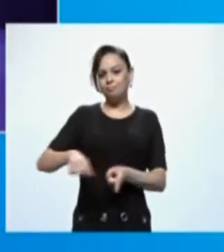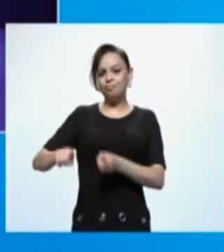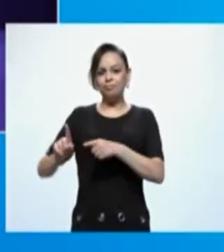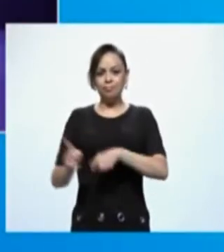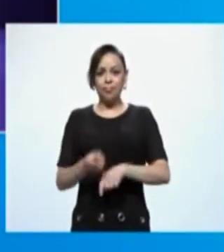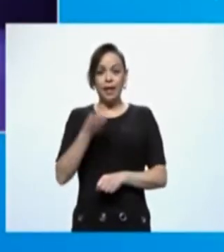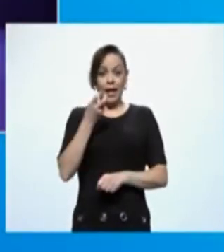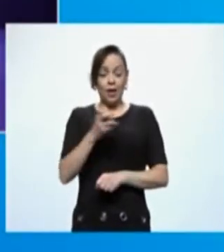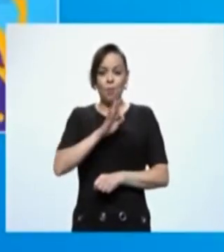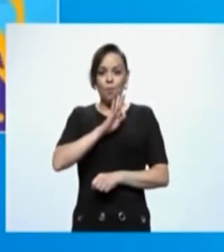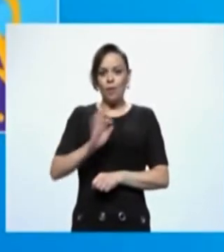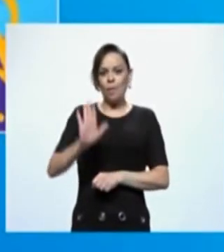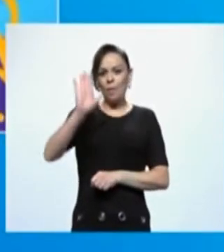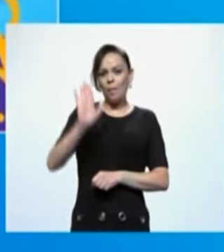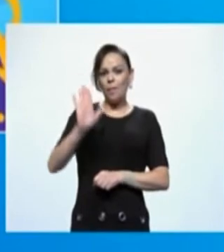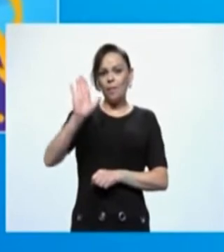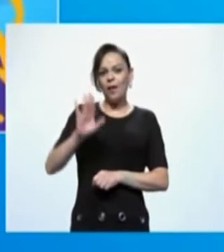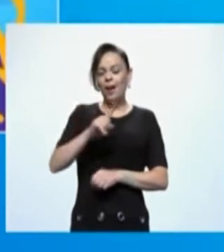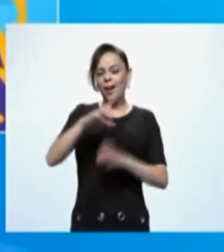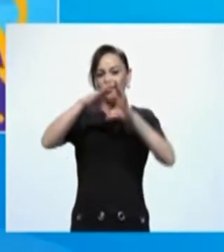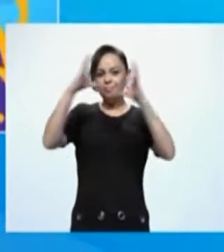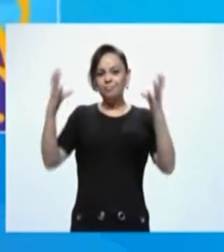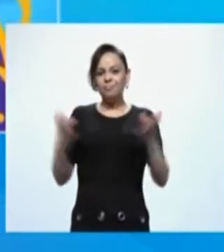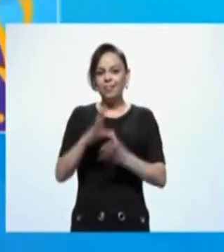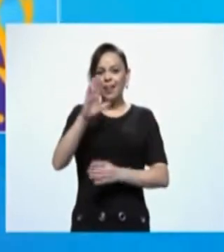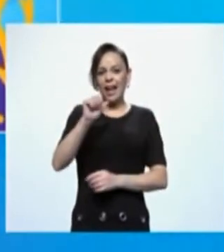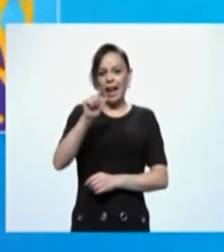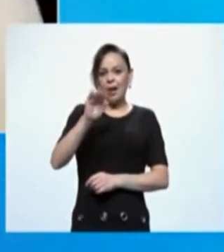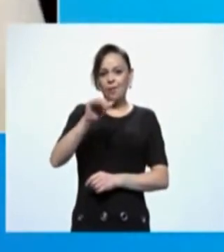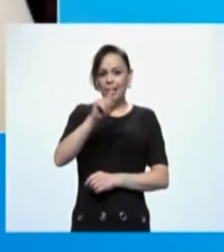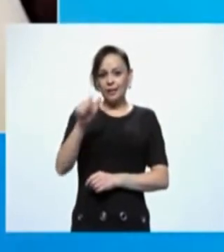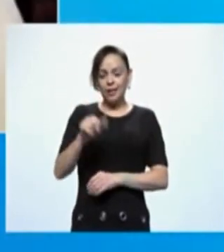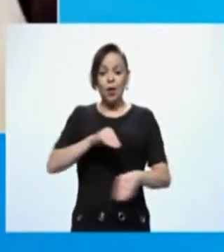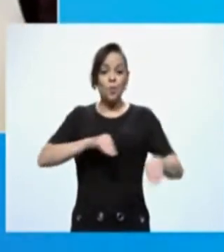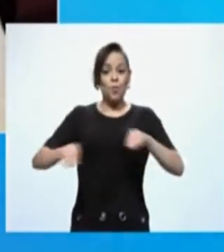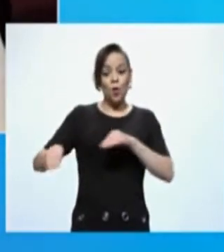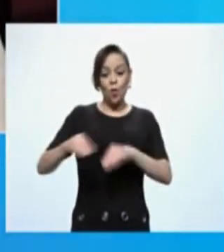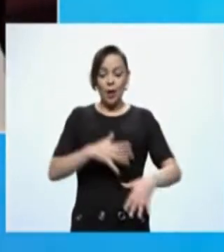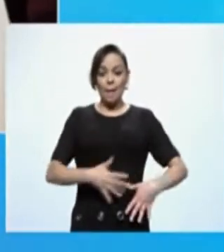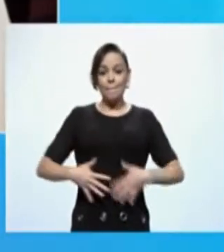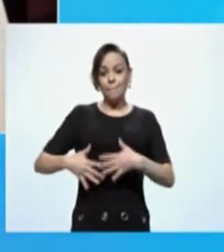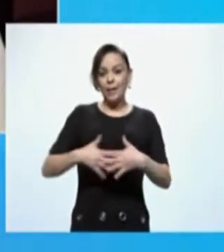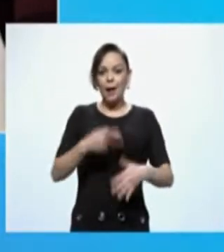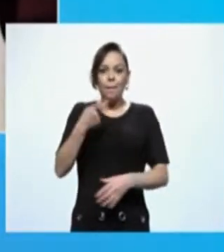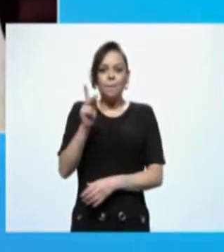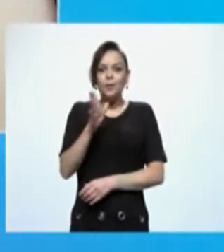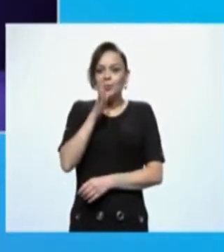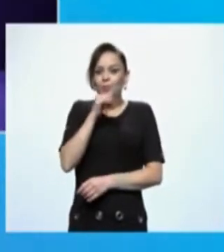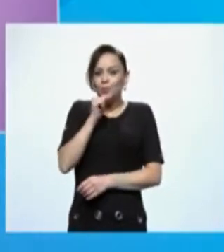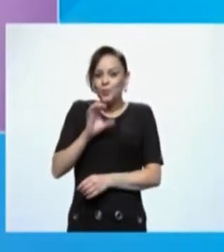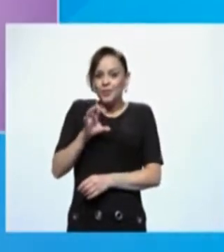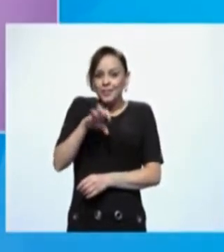una calabaza. Mueve la panza, pero no le alcanza.